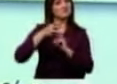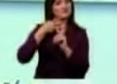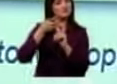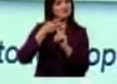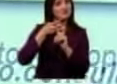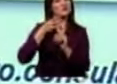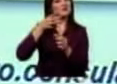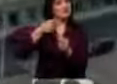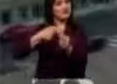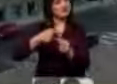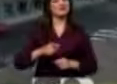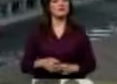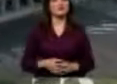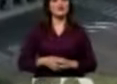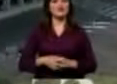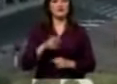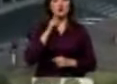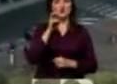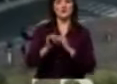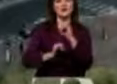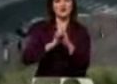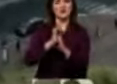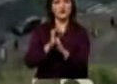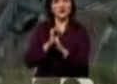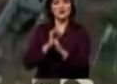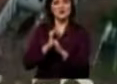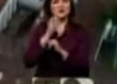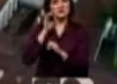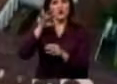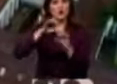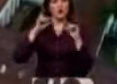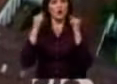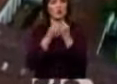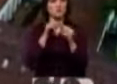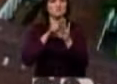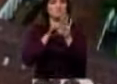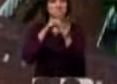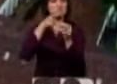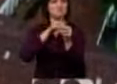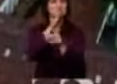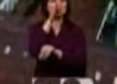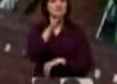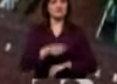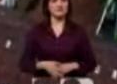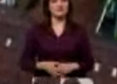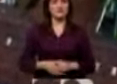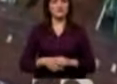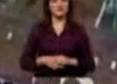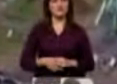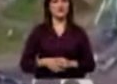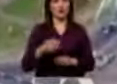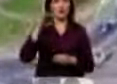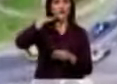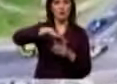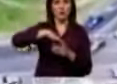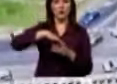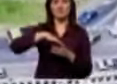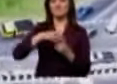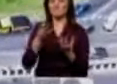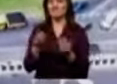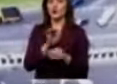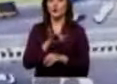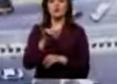puede votar por Quito. Los turistas internacionales han estado en el grupo que ha favorecido a Quito. Ha dado su voto igual que